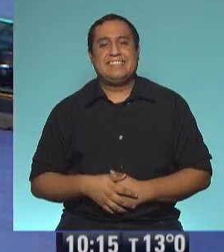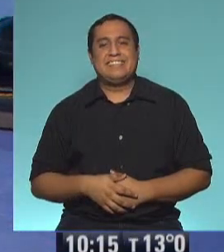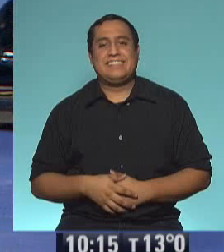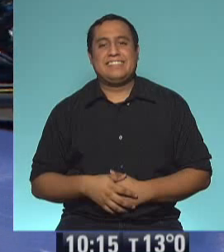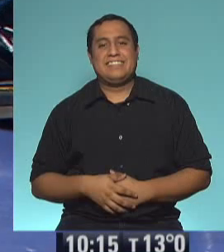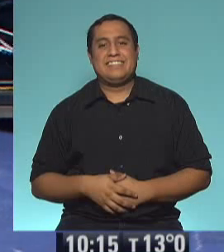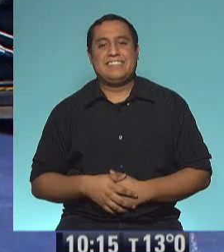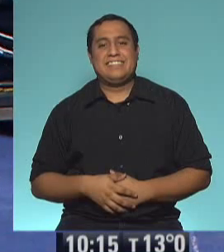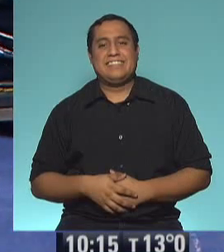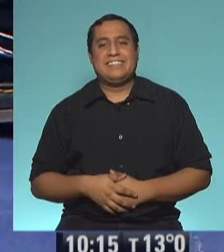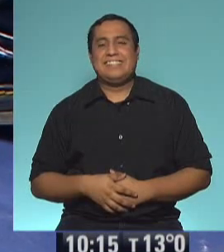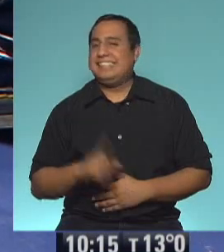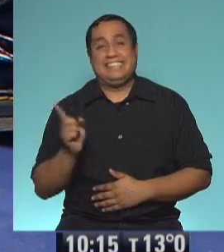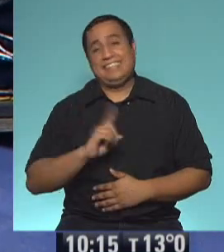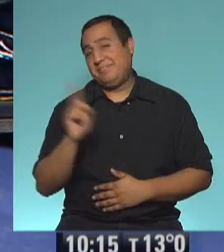no.